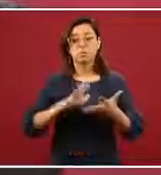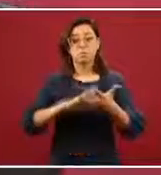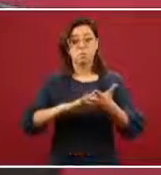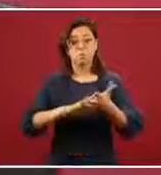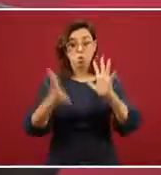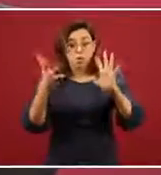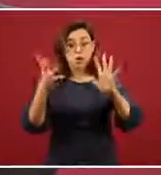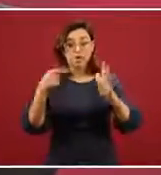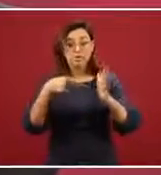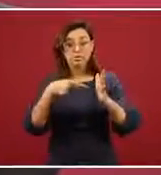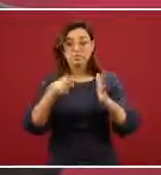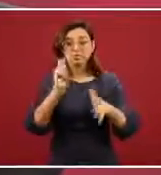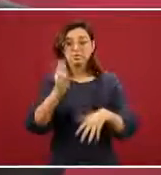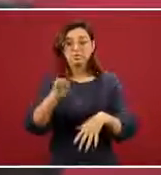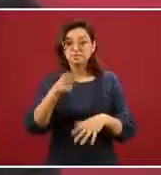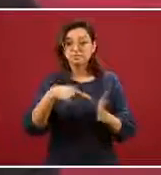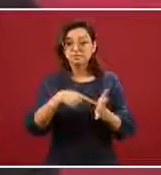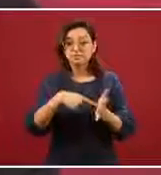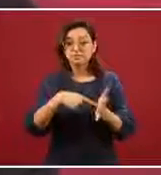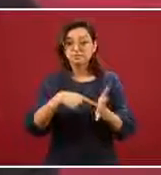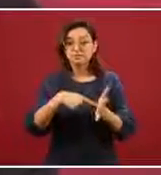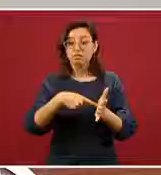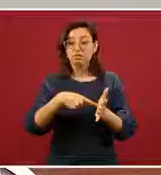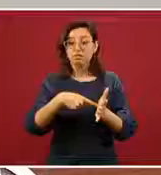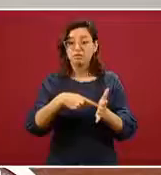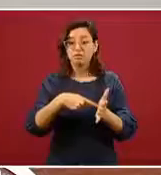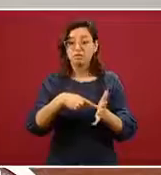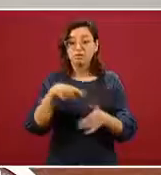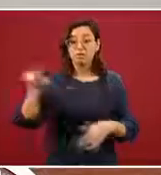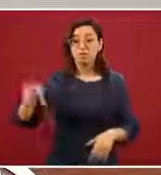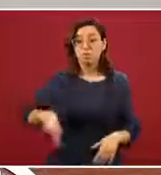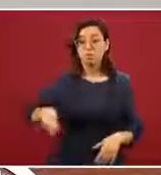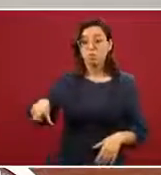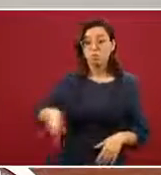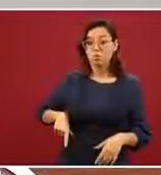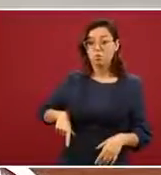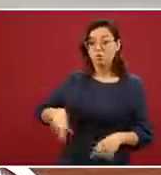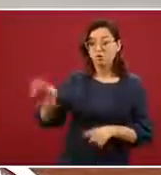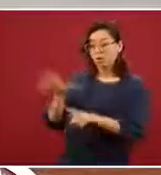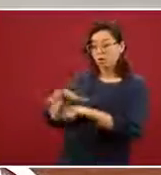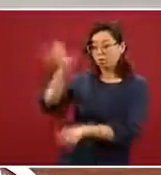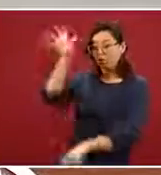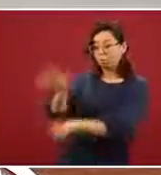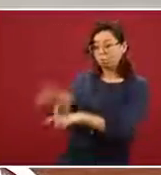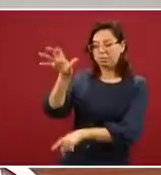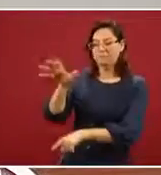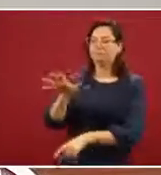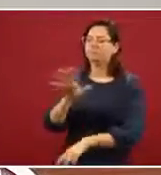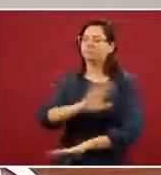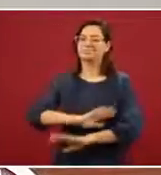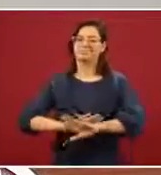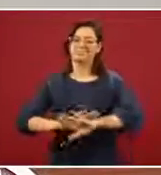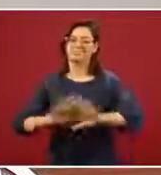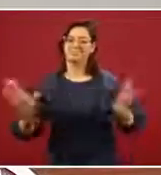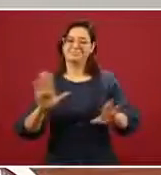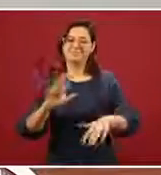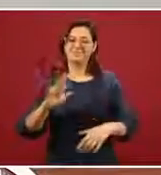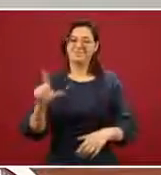la verdad, en que el Estado, que eso ya se terminó, ¿sí?